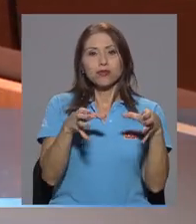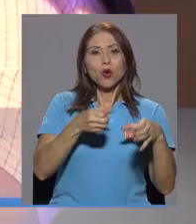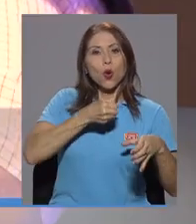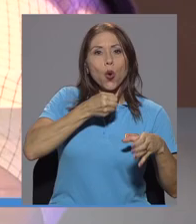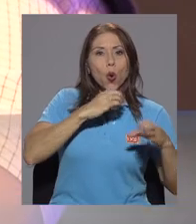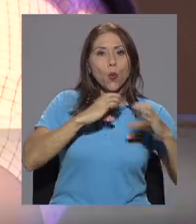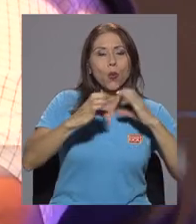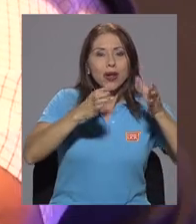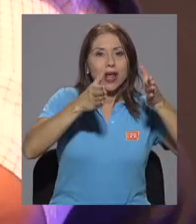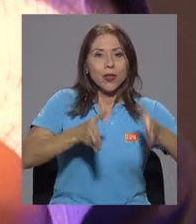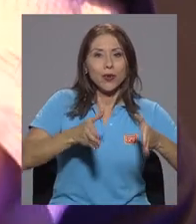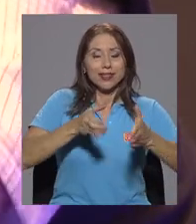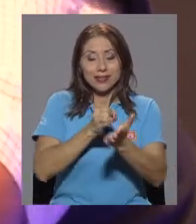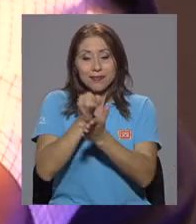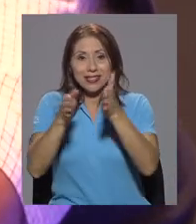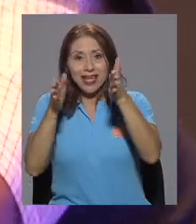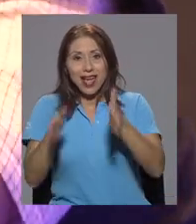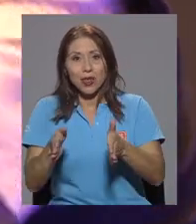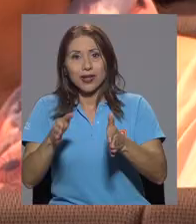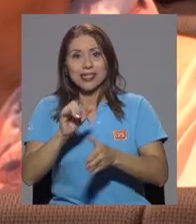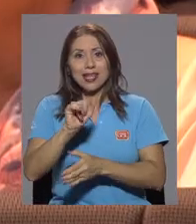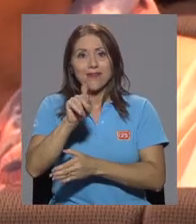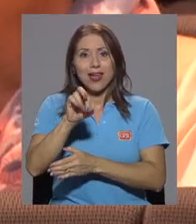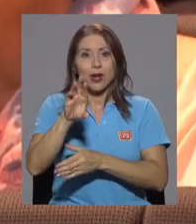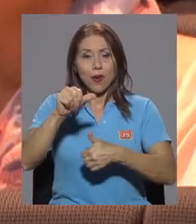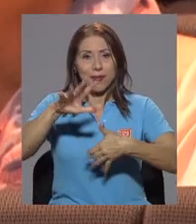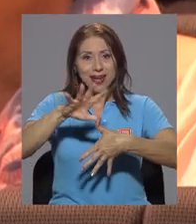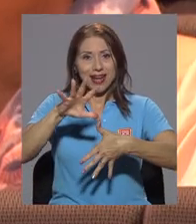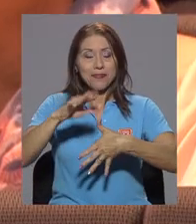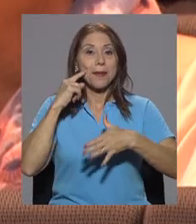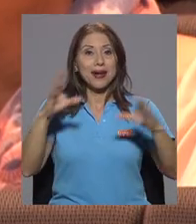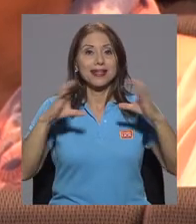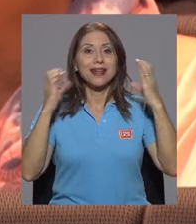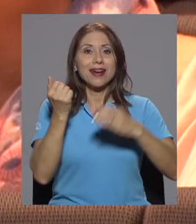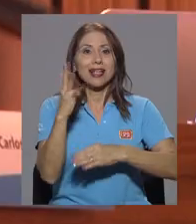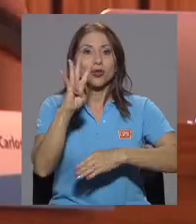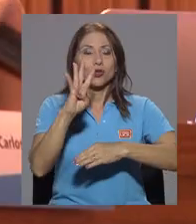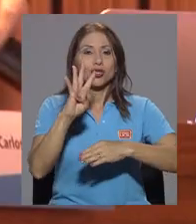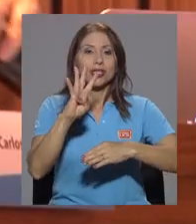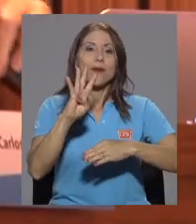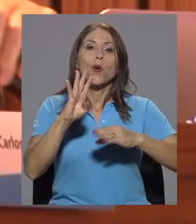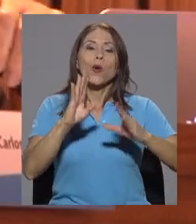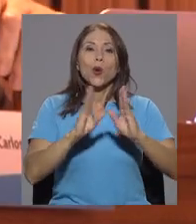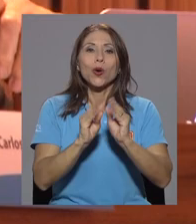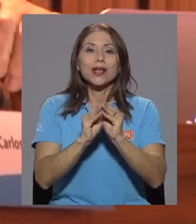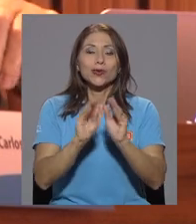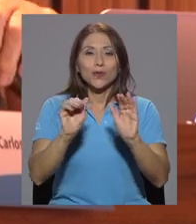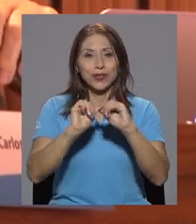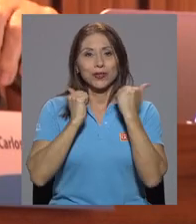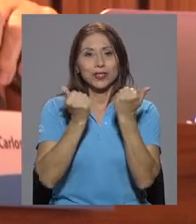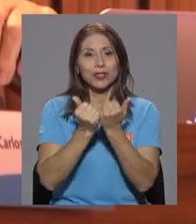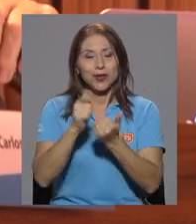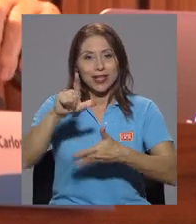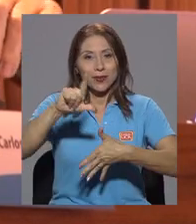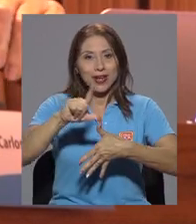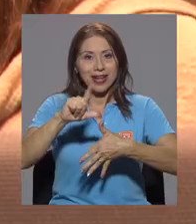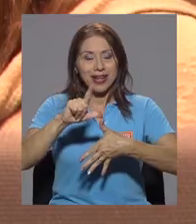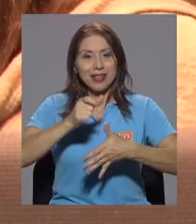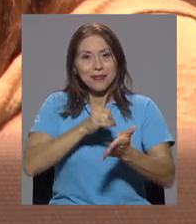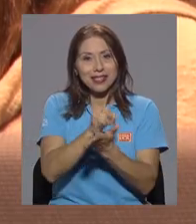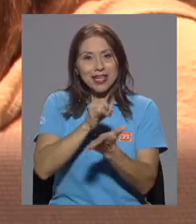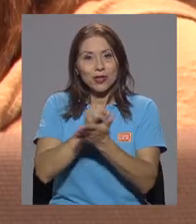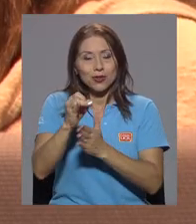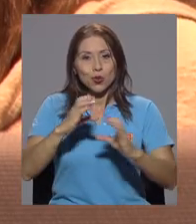región iberoamericana para celebrar el 14º Congreso de la Asociación Latinoamericana de Investigadores de la Comunicación, conocido